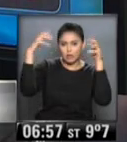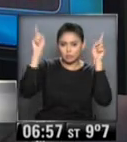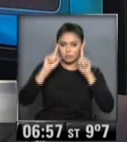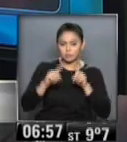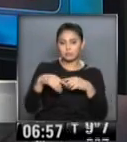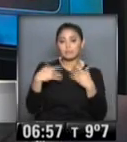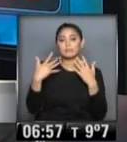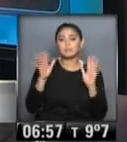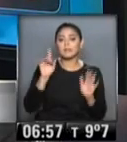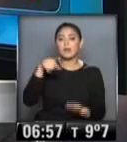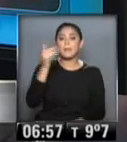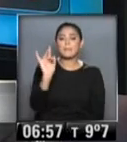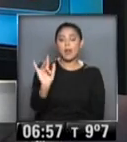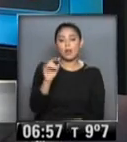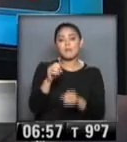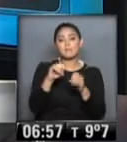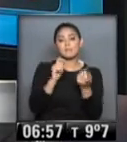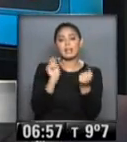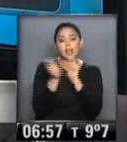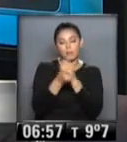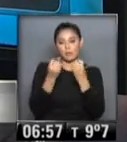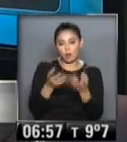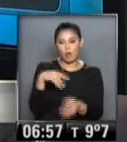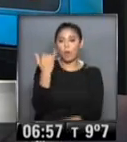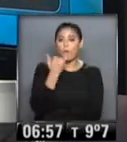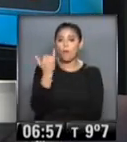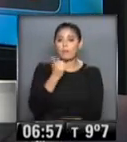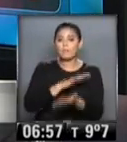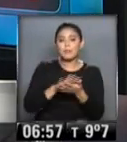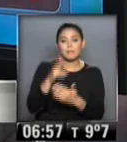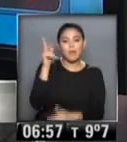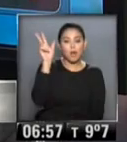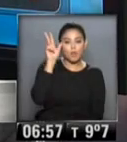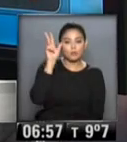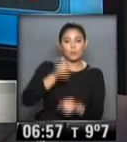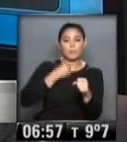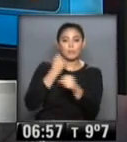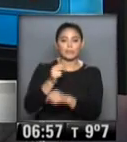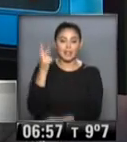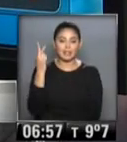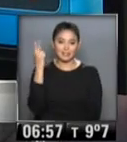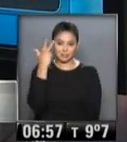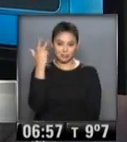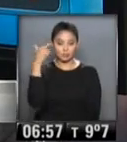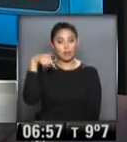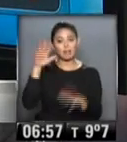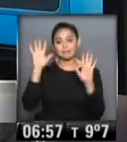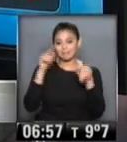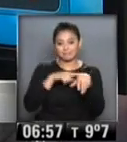de tormentas. Miércoles mejora, jueves 8-18. Queridísimos amigos, nos tenemos que ir con